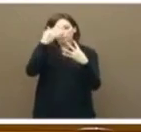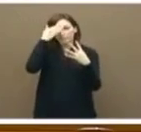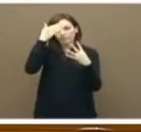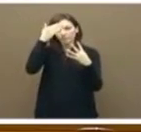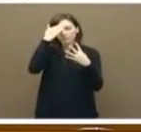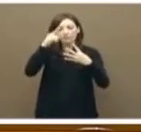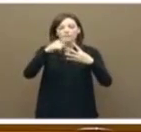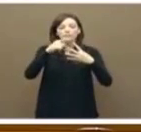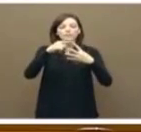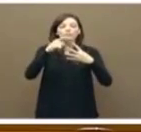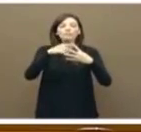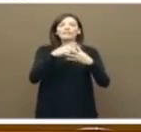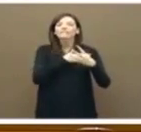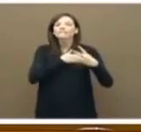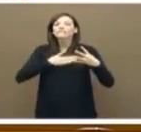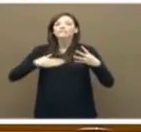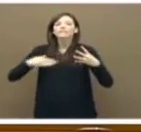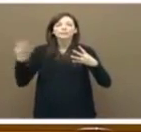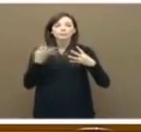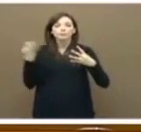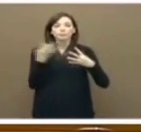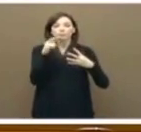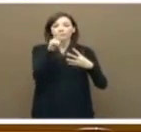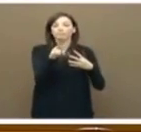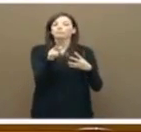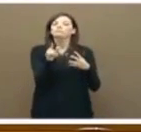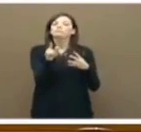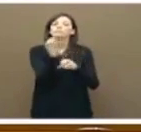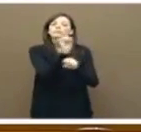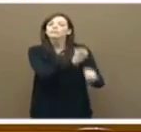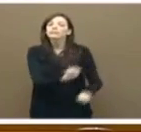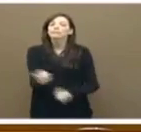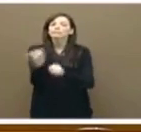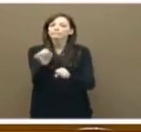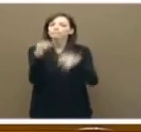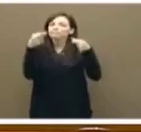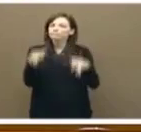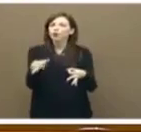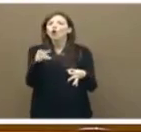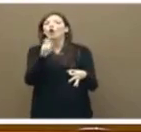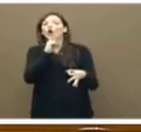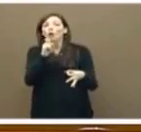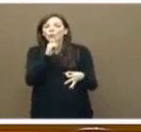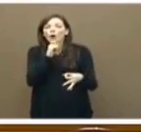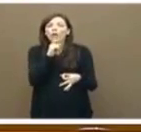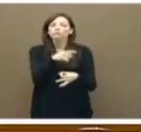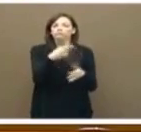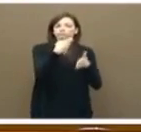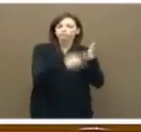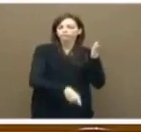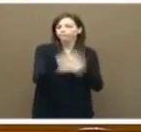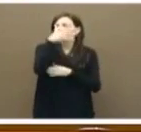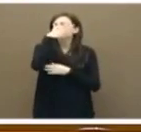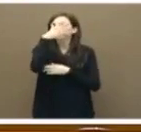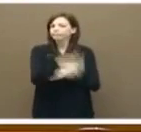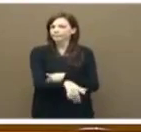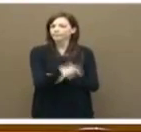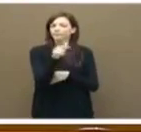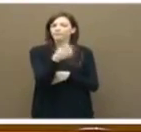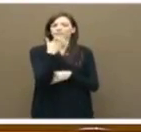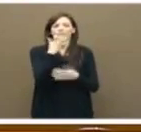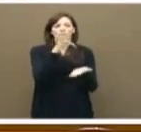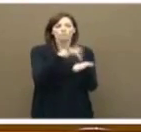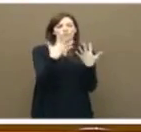dotar de seguridad jurídica a través de un cuadro de infracciones y sanciones a las actividades relacionadas con